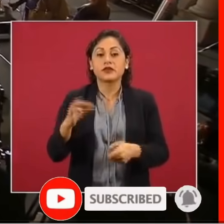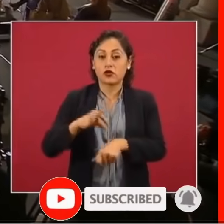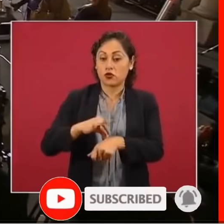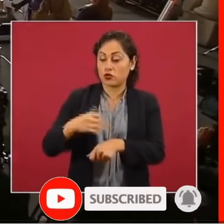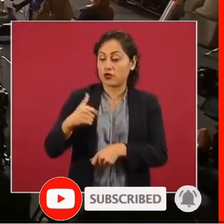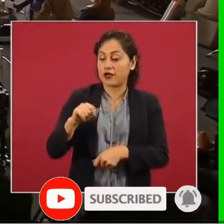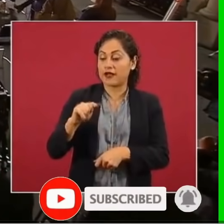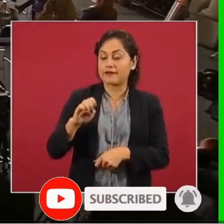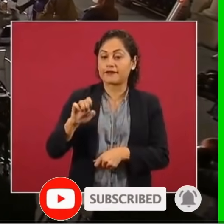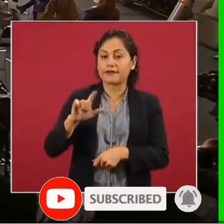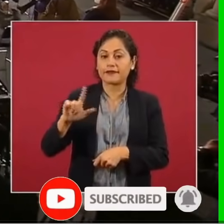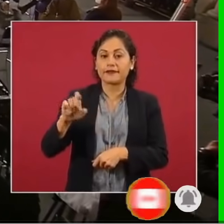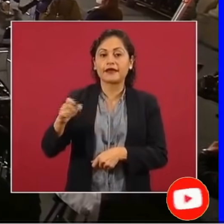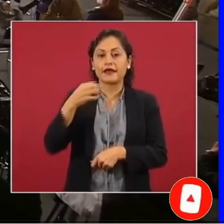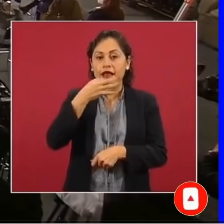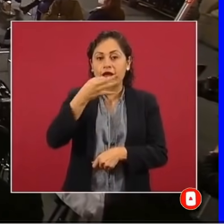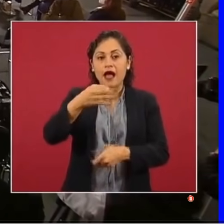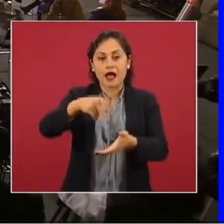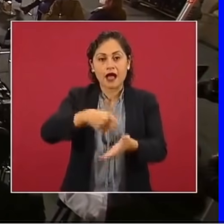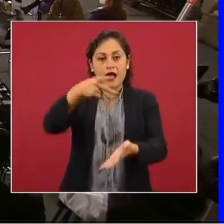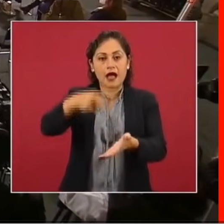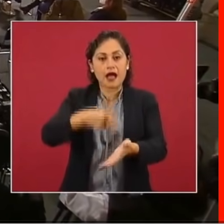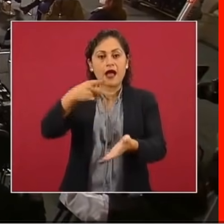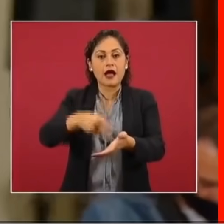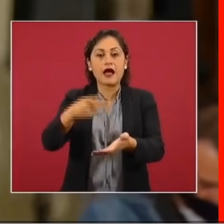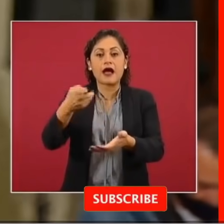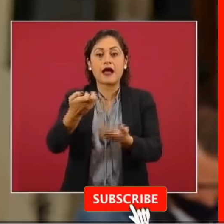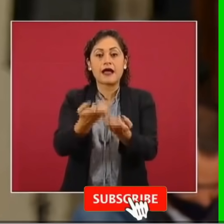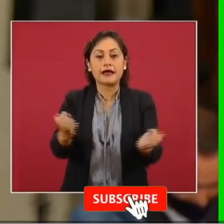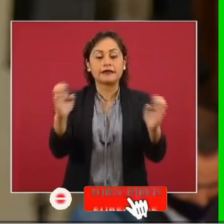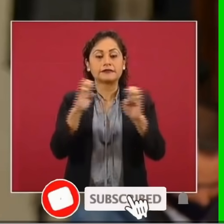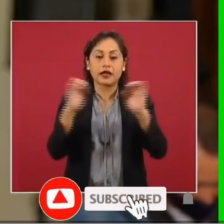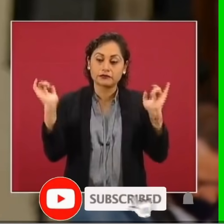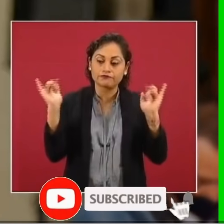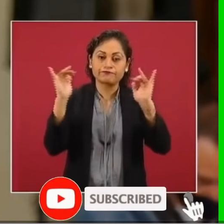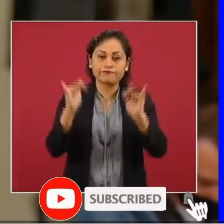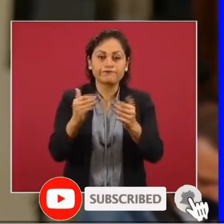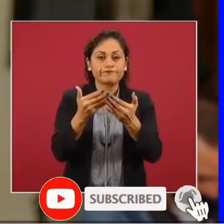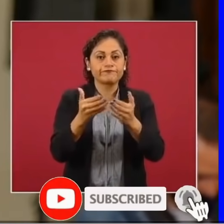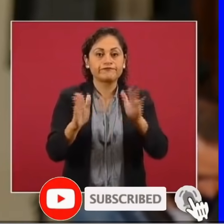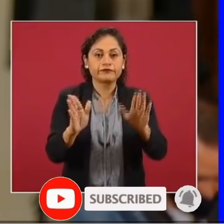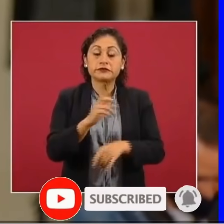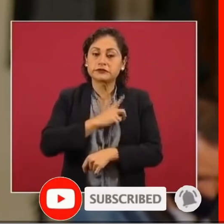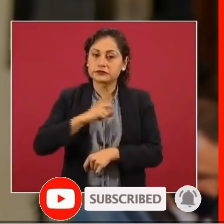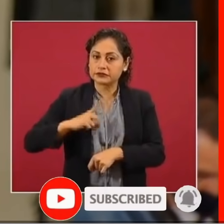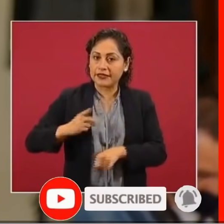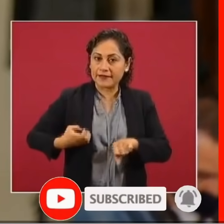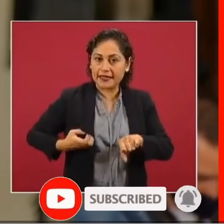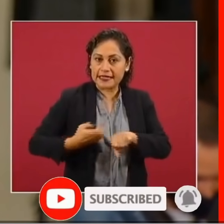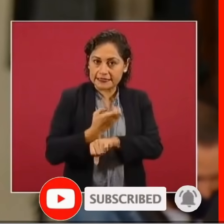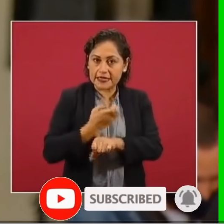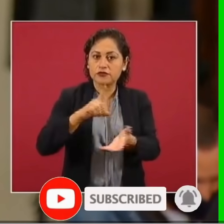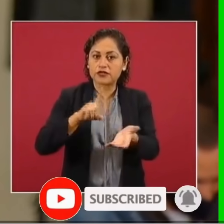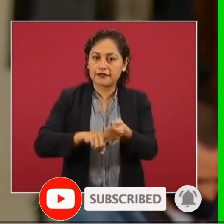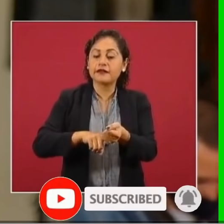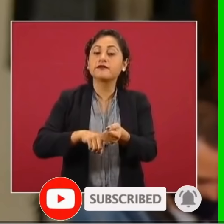ha mencionado que esas actividades de reapertura a estadios solamente pueden ser en estados de la República donde su